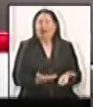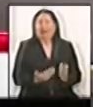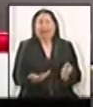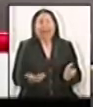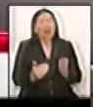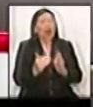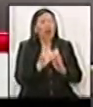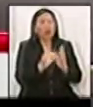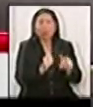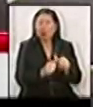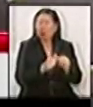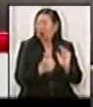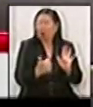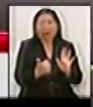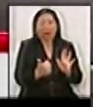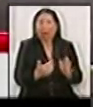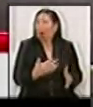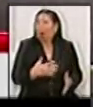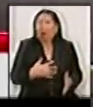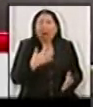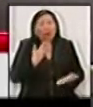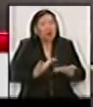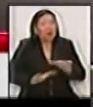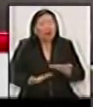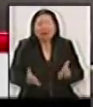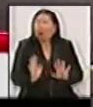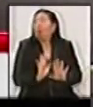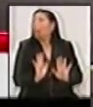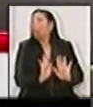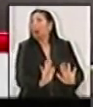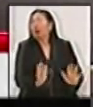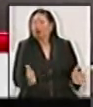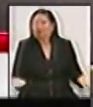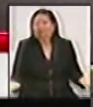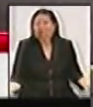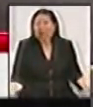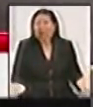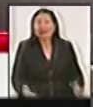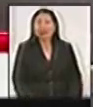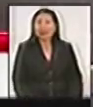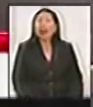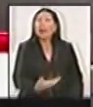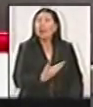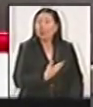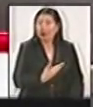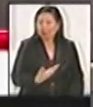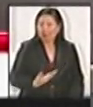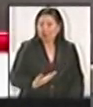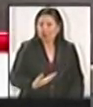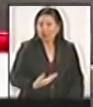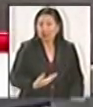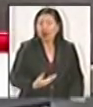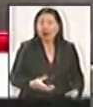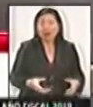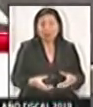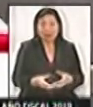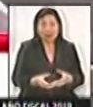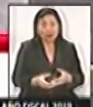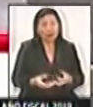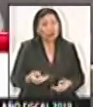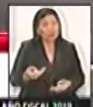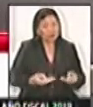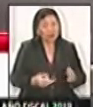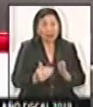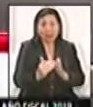artículo 6, desconoce la negociación colectiva. Entonces, pedirle al presidente de la Comisión de Presupuesto que incluya